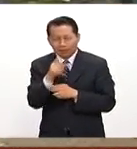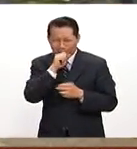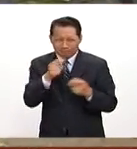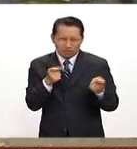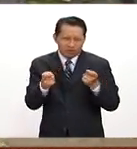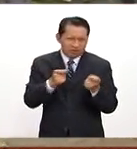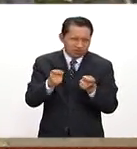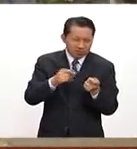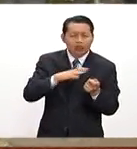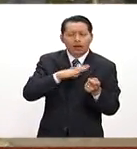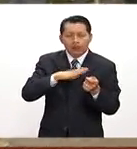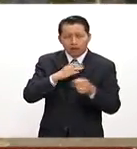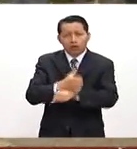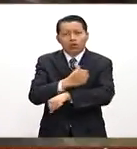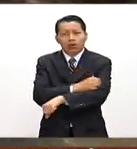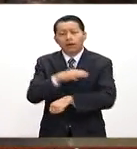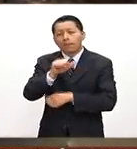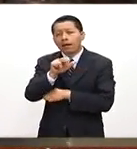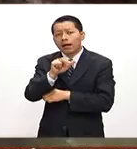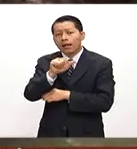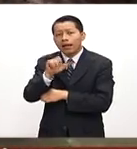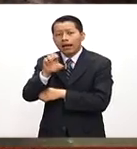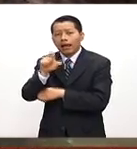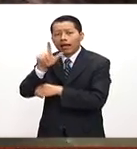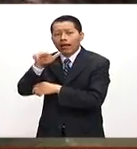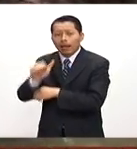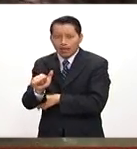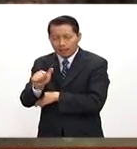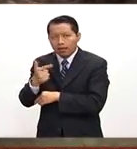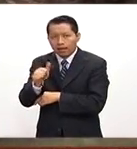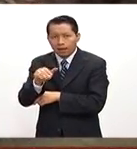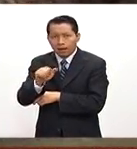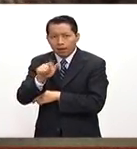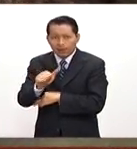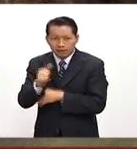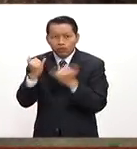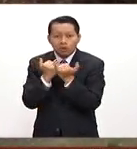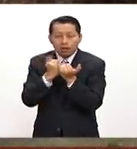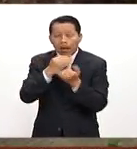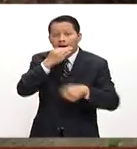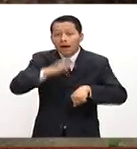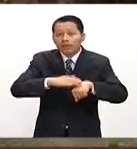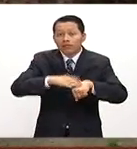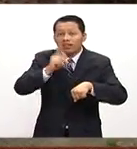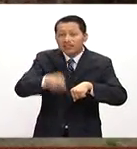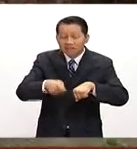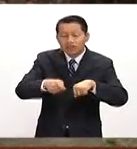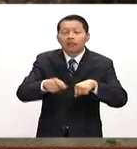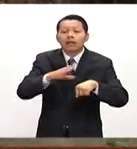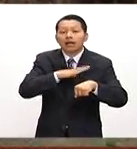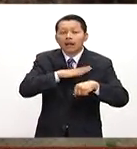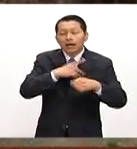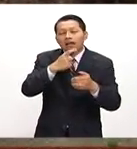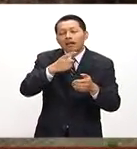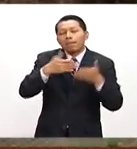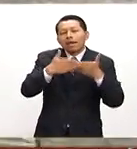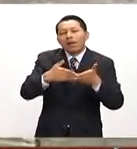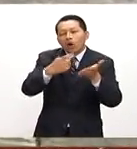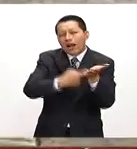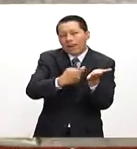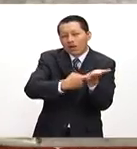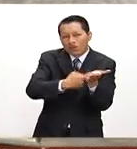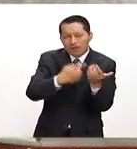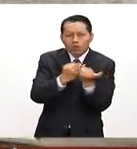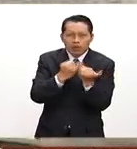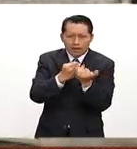la embarcación, y su acompañante María Elena Gámez Ibarra. Habría que subrayar que el barco camaronero procedía de Ensenada